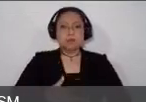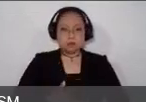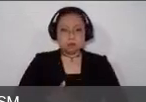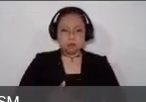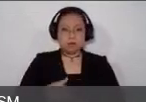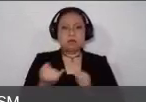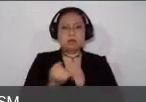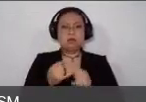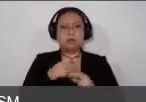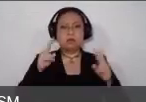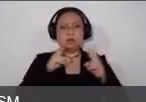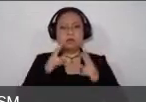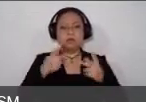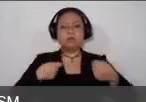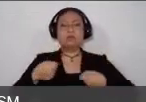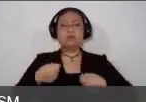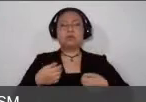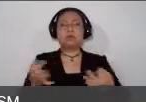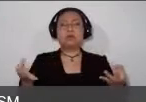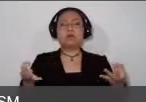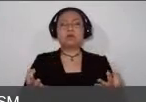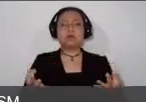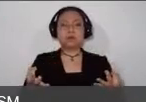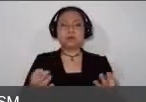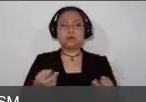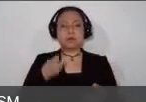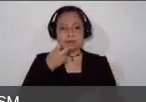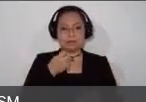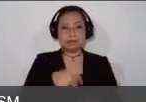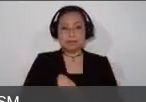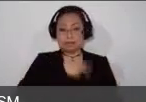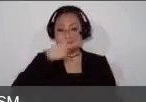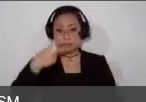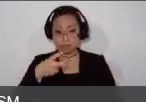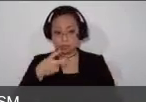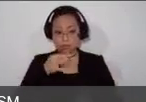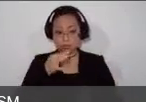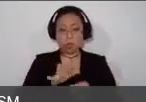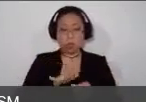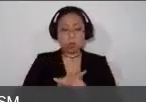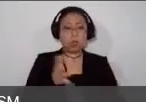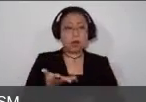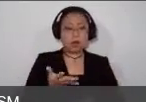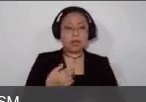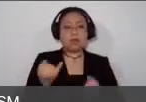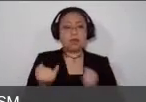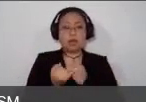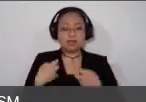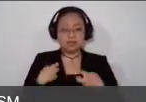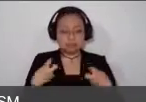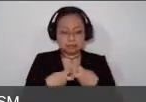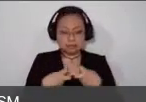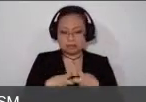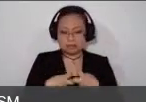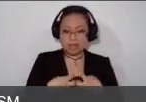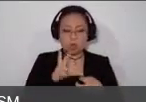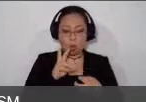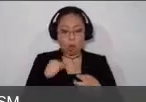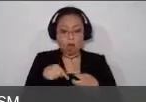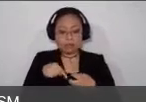segundo punto es la noche oscura de la crisis como una oportunidad y ver